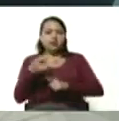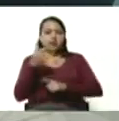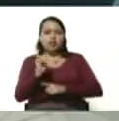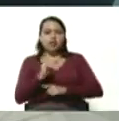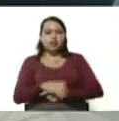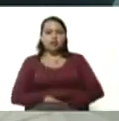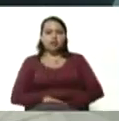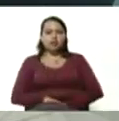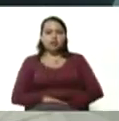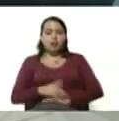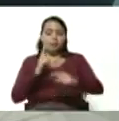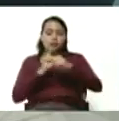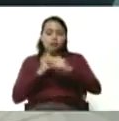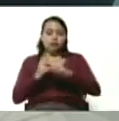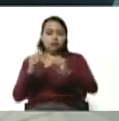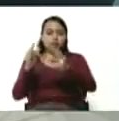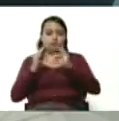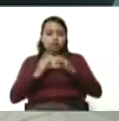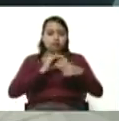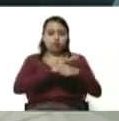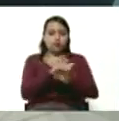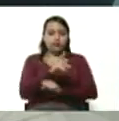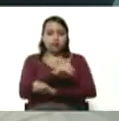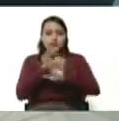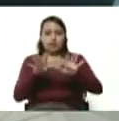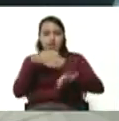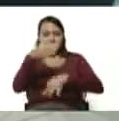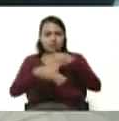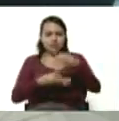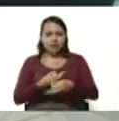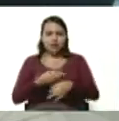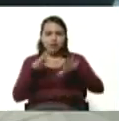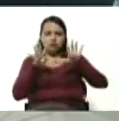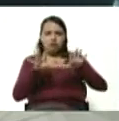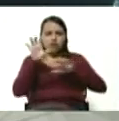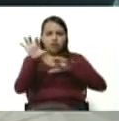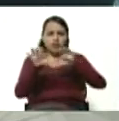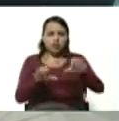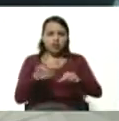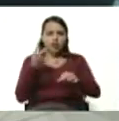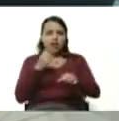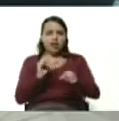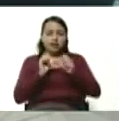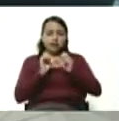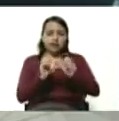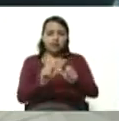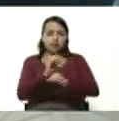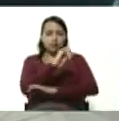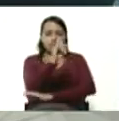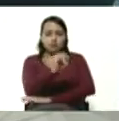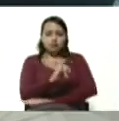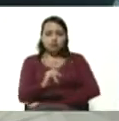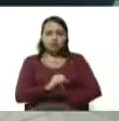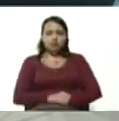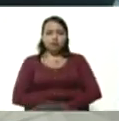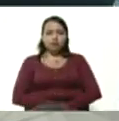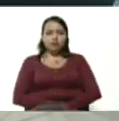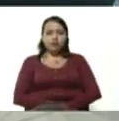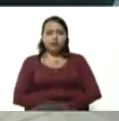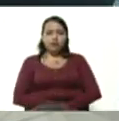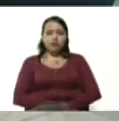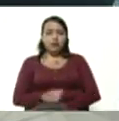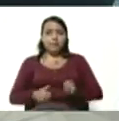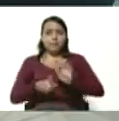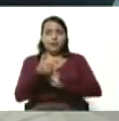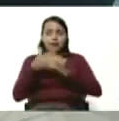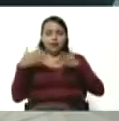al COVID-19. Así era de manera detallada en esos nueve estados, comenzando, por supuesto, con el estado de Zulia, que sigue siendo el estado y el foco más